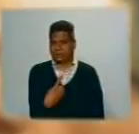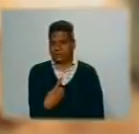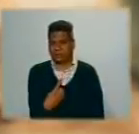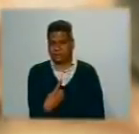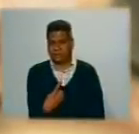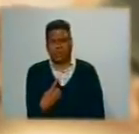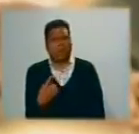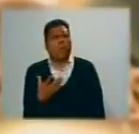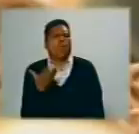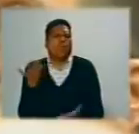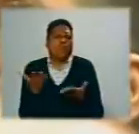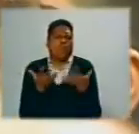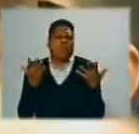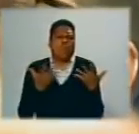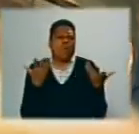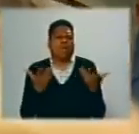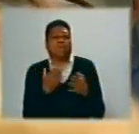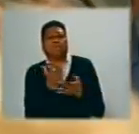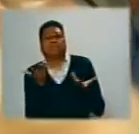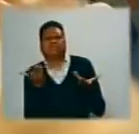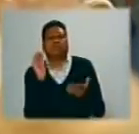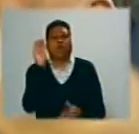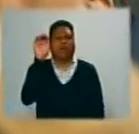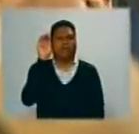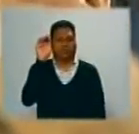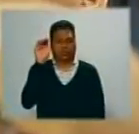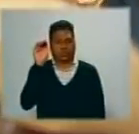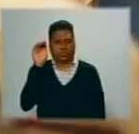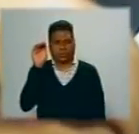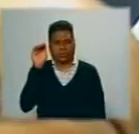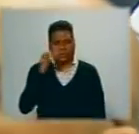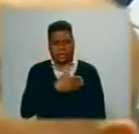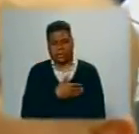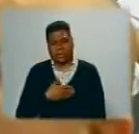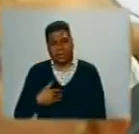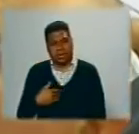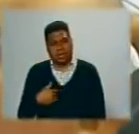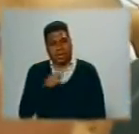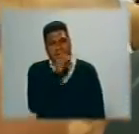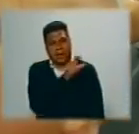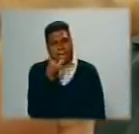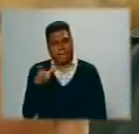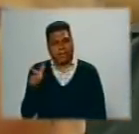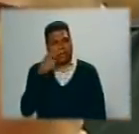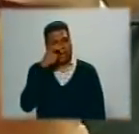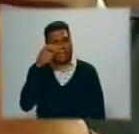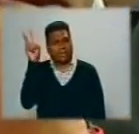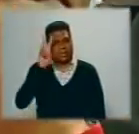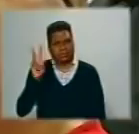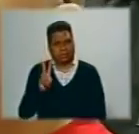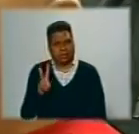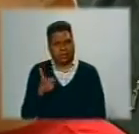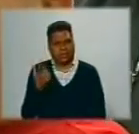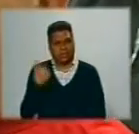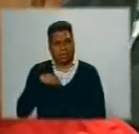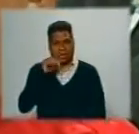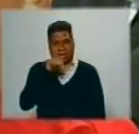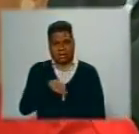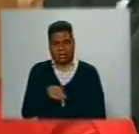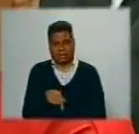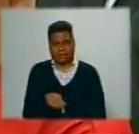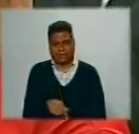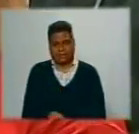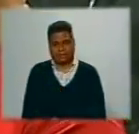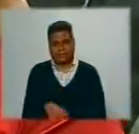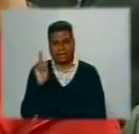cuáles son los destinos que desea el pueblo venezolano que lleve nuestra patria. Y es por eso que